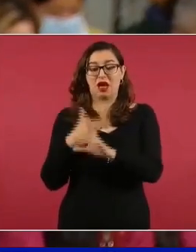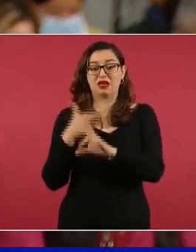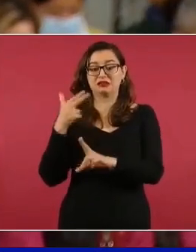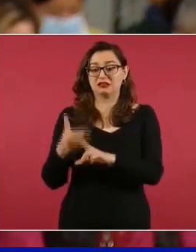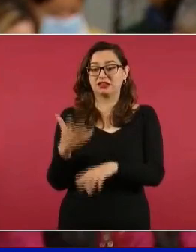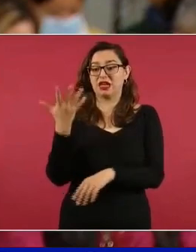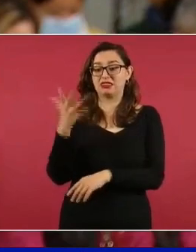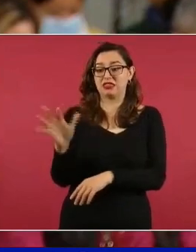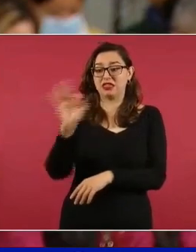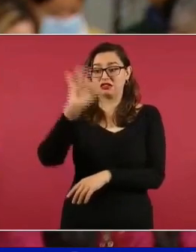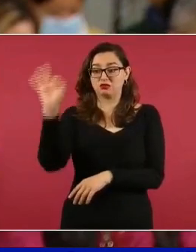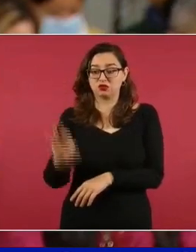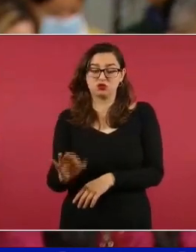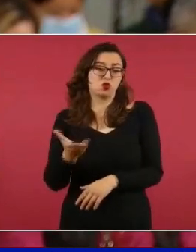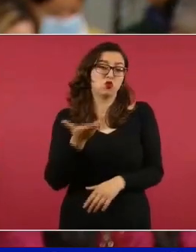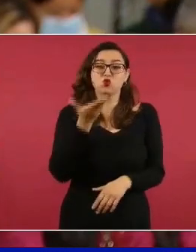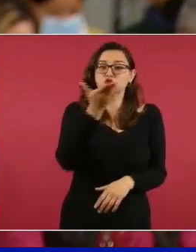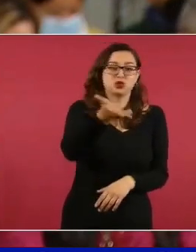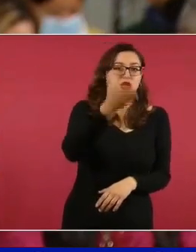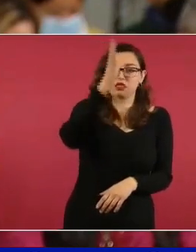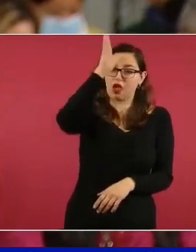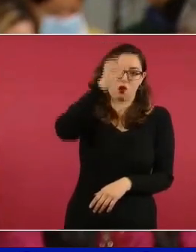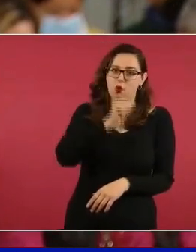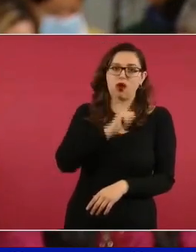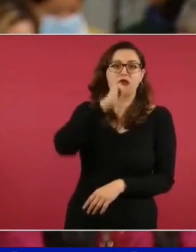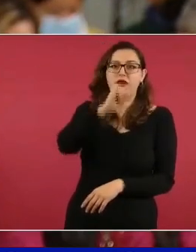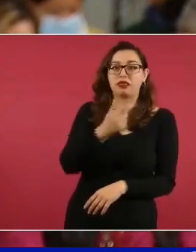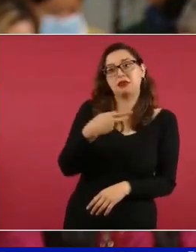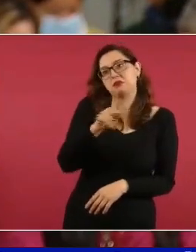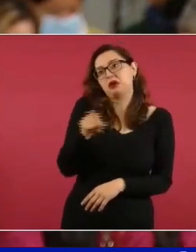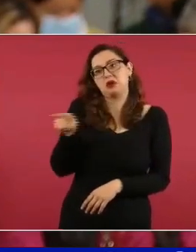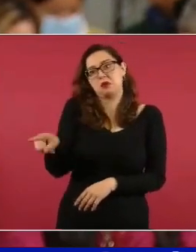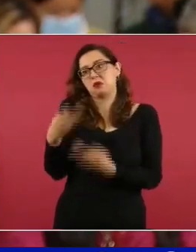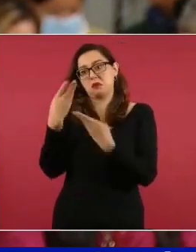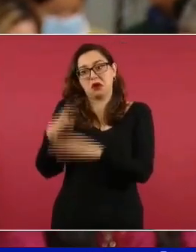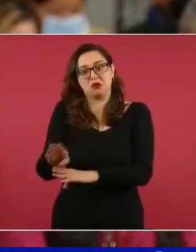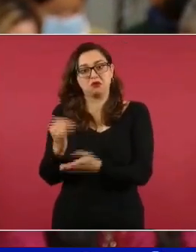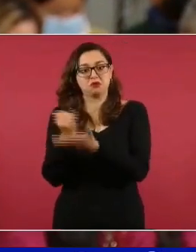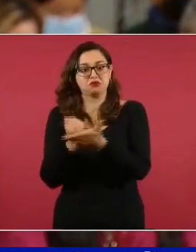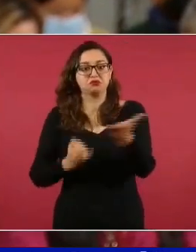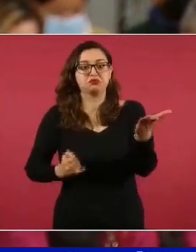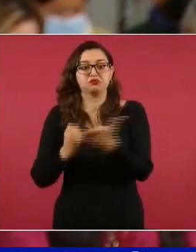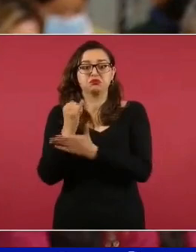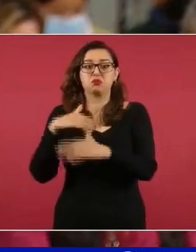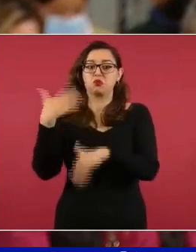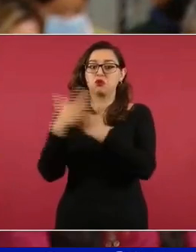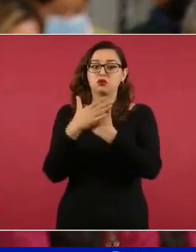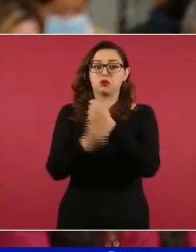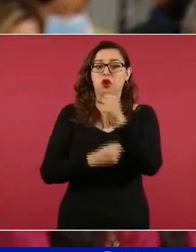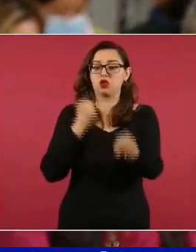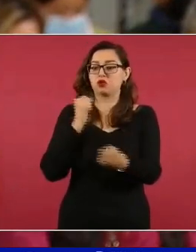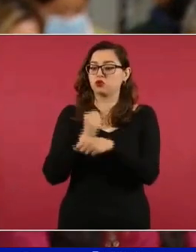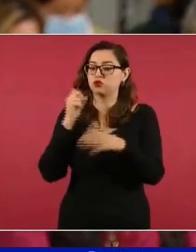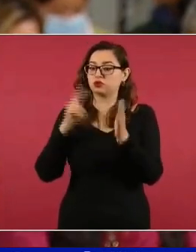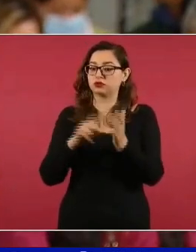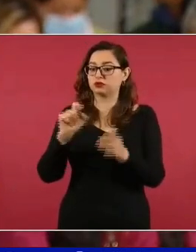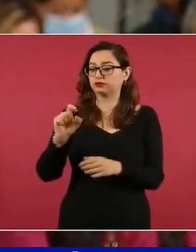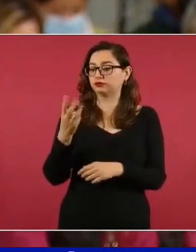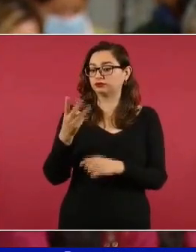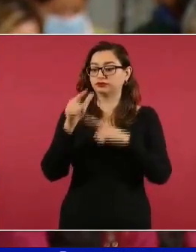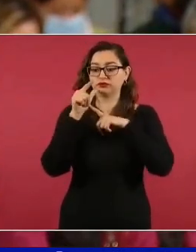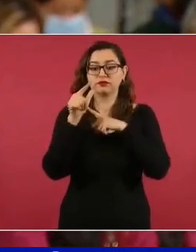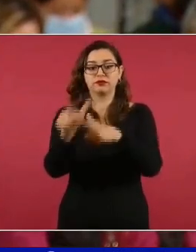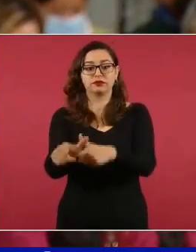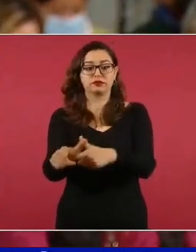una política con la que usted no coincide pero que al final va a ocurrir, y que se mantendrían todo el 2023. Yo le quisiera preguntar si esto